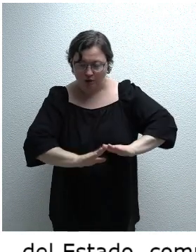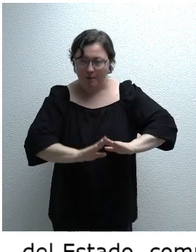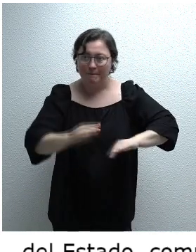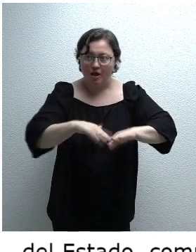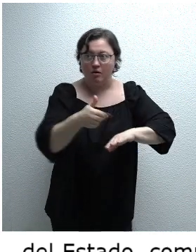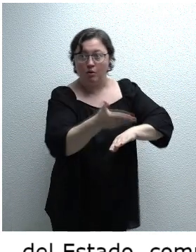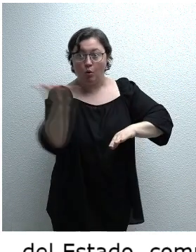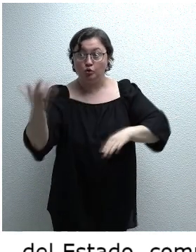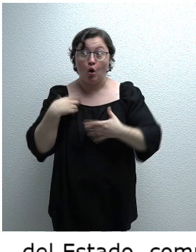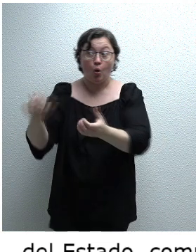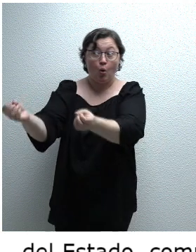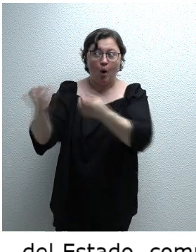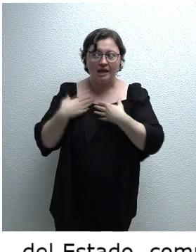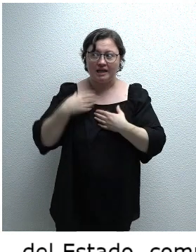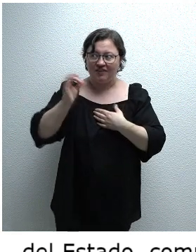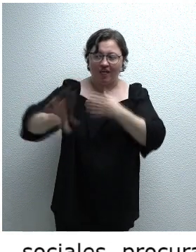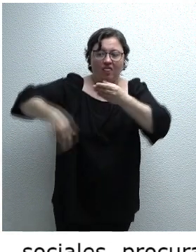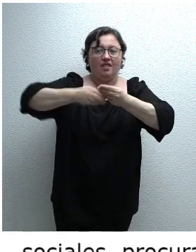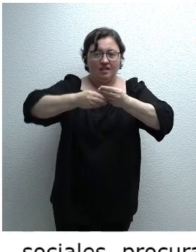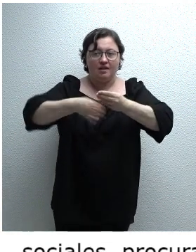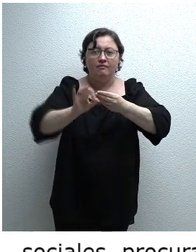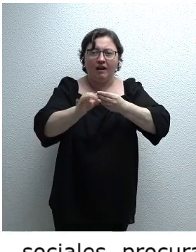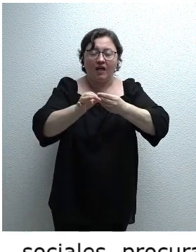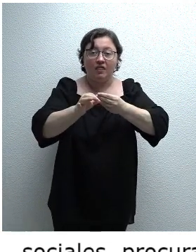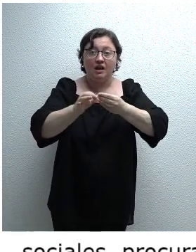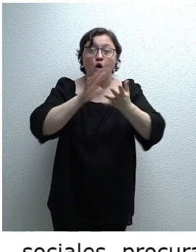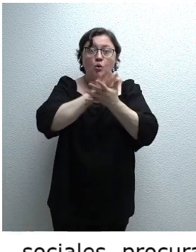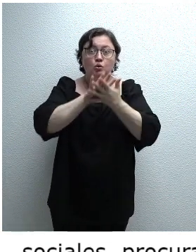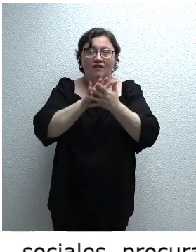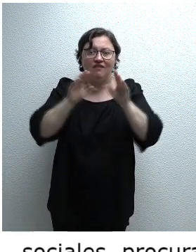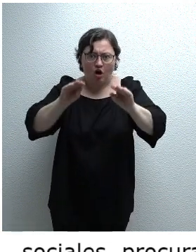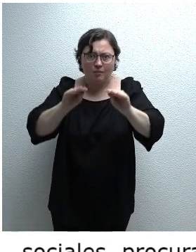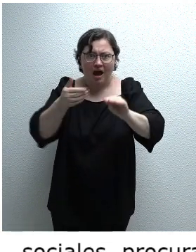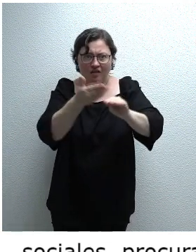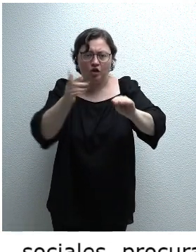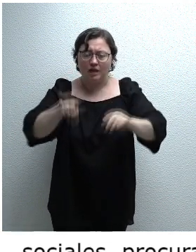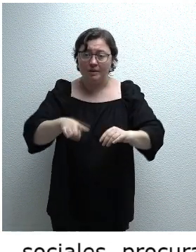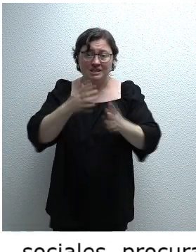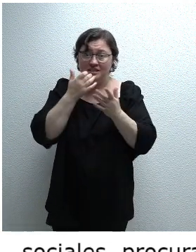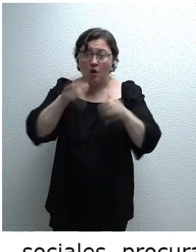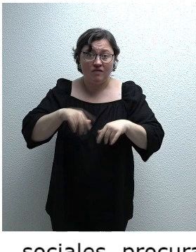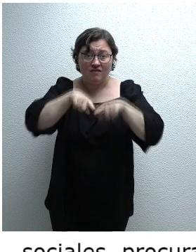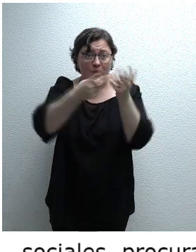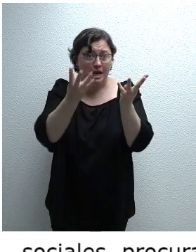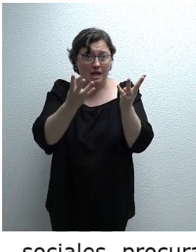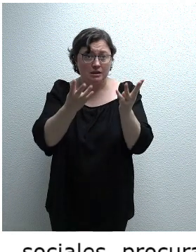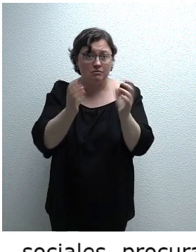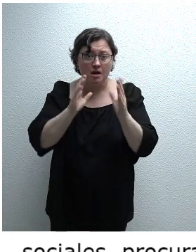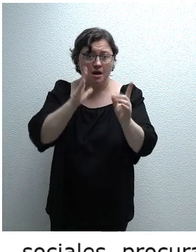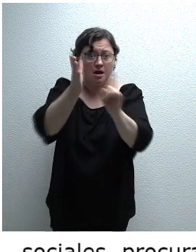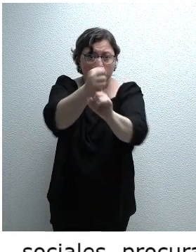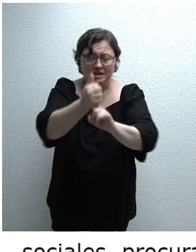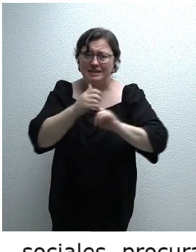tú has transmitido, que es tan importante que reciba también esta formación, porque si no, no vamos a llegar a las familias. Yo cuando